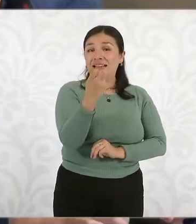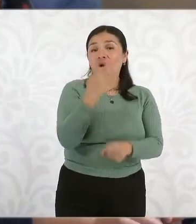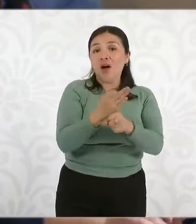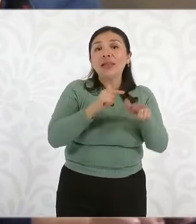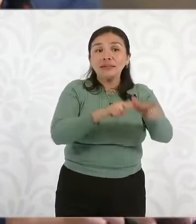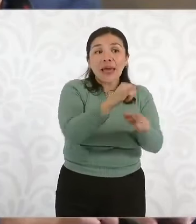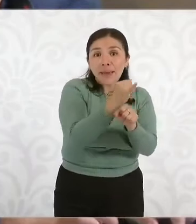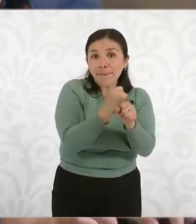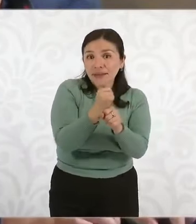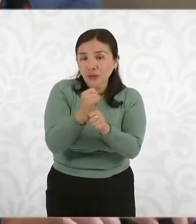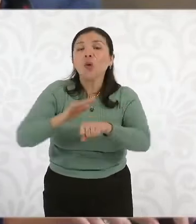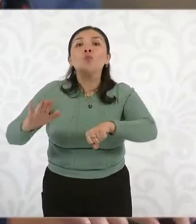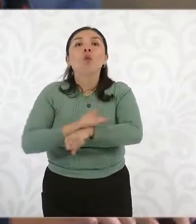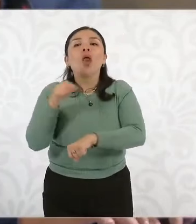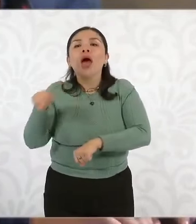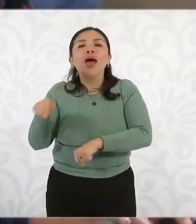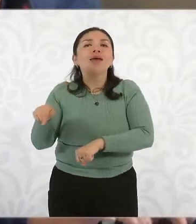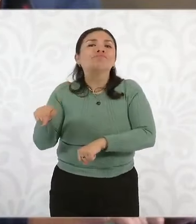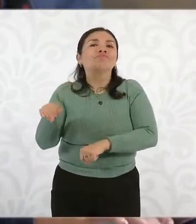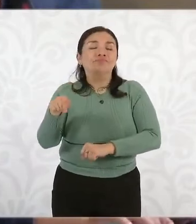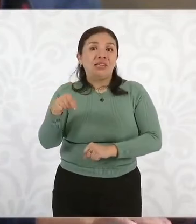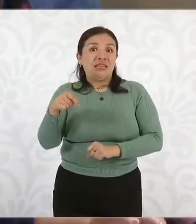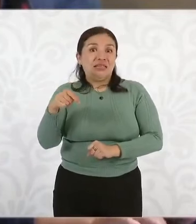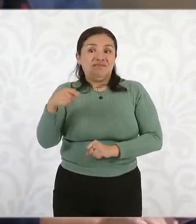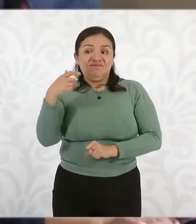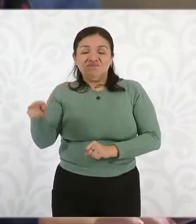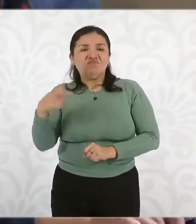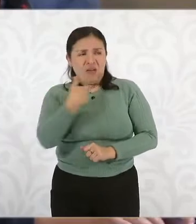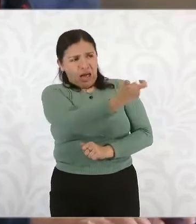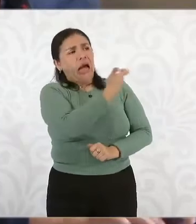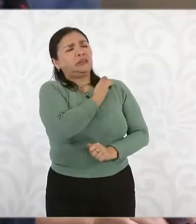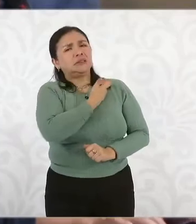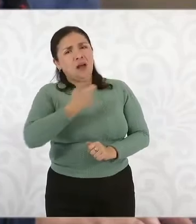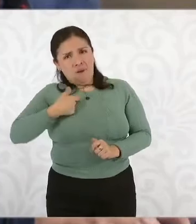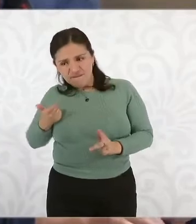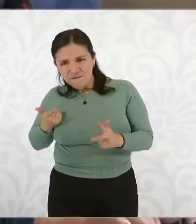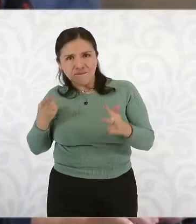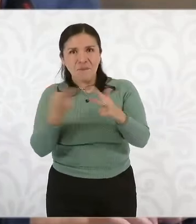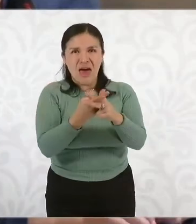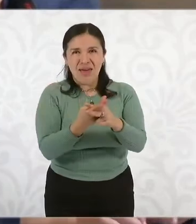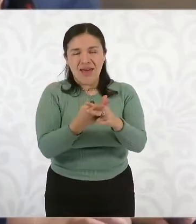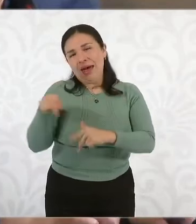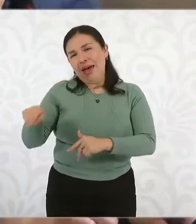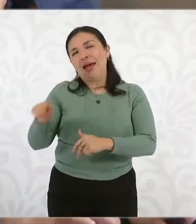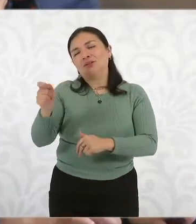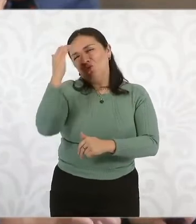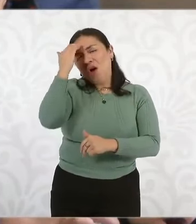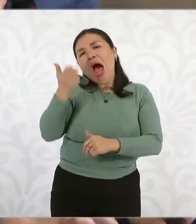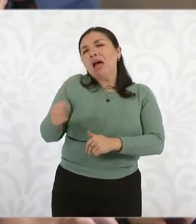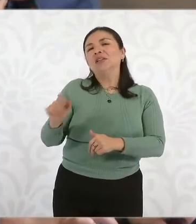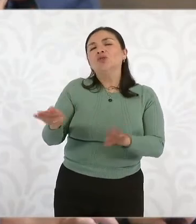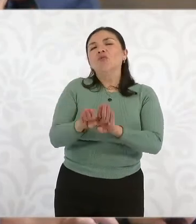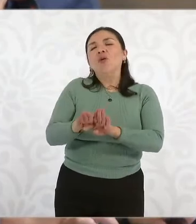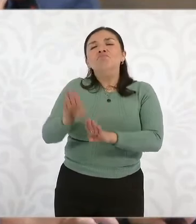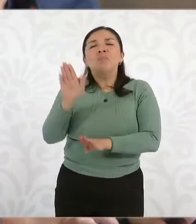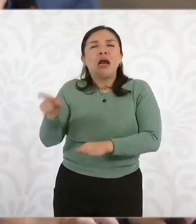sicario, tiene el vínculo o se presume que tiene un vínculo con un grupo delictivo, en este caso con el narcotráfico, y también